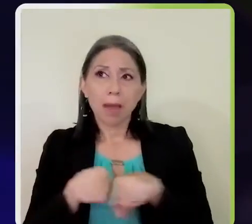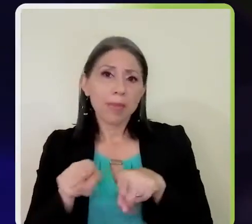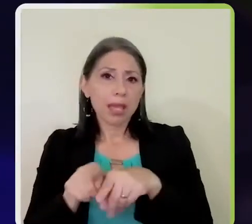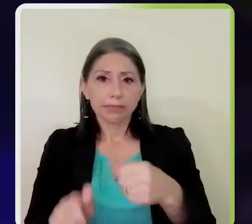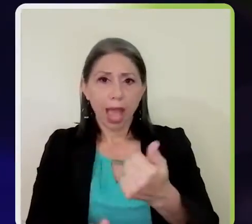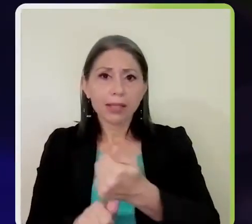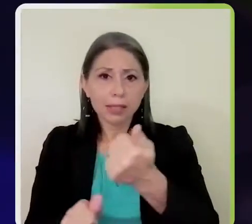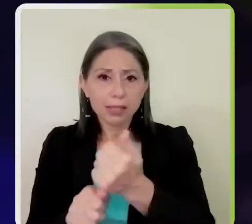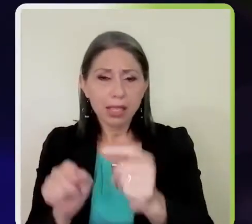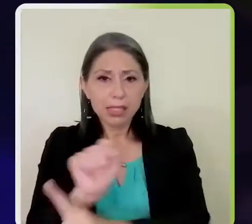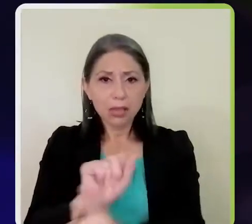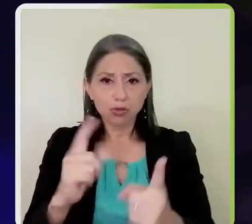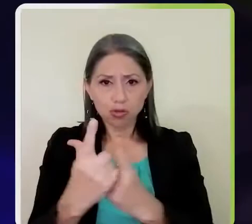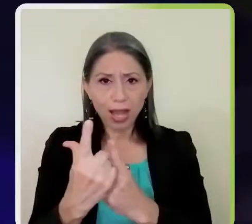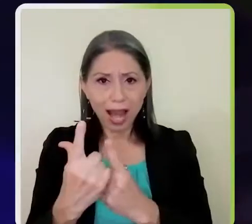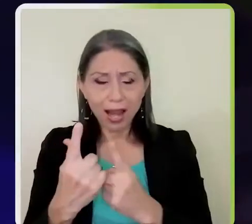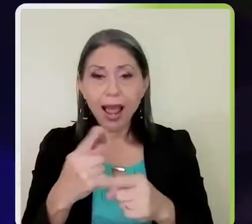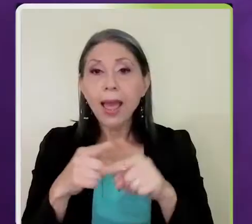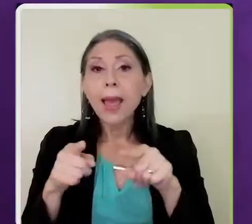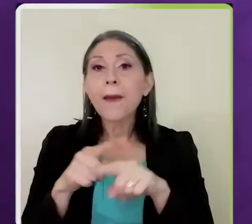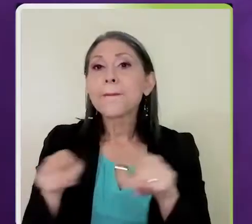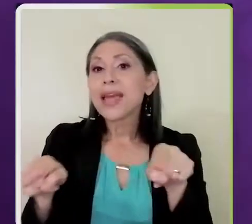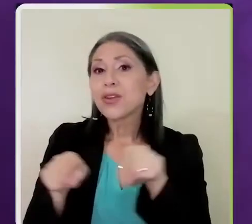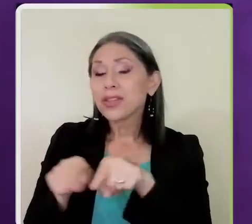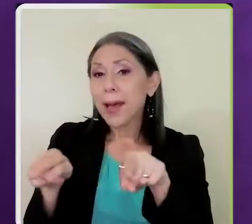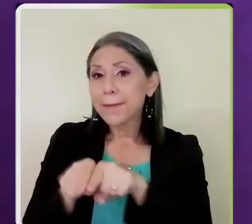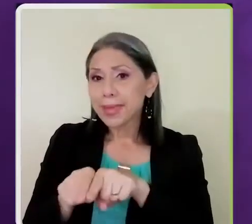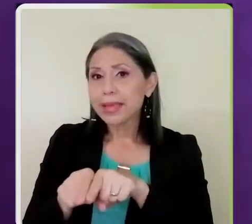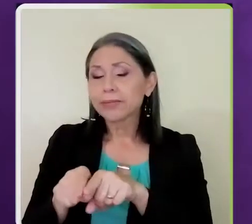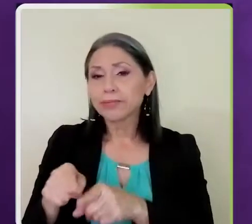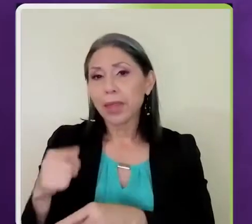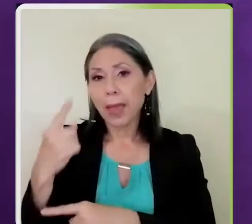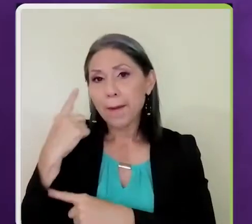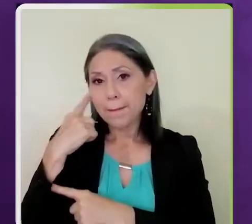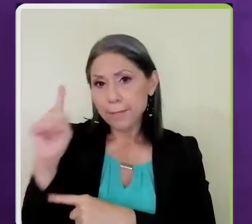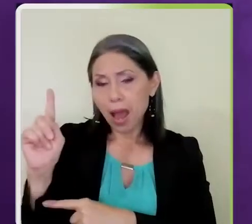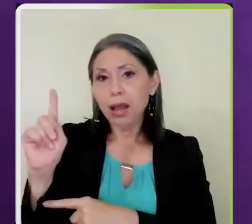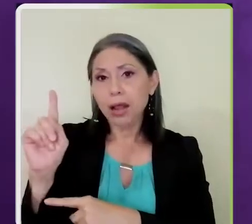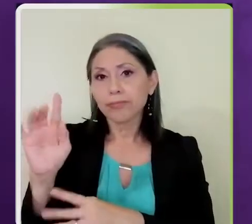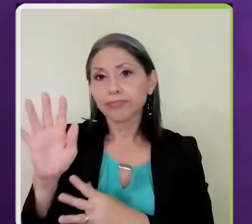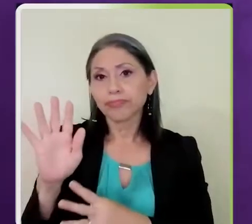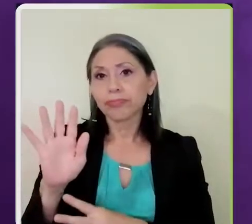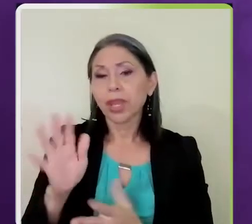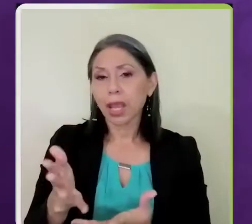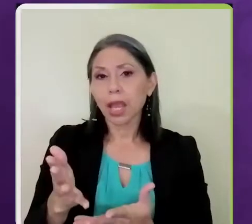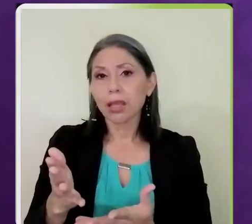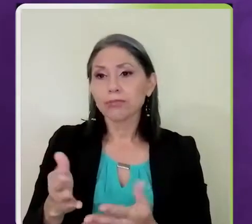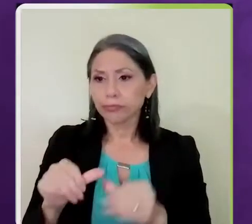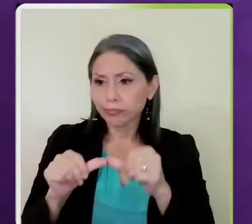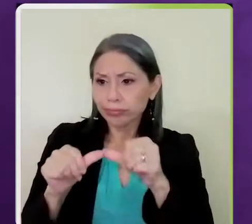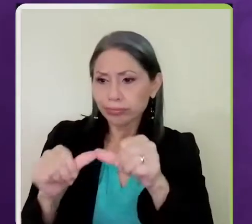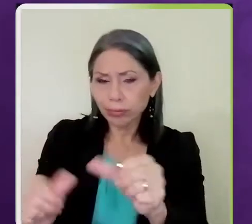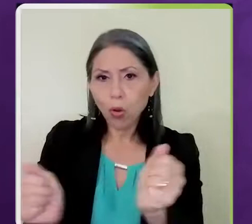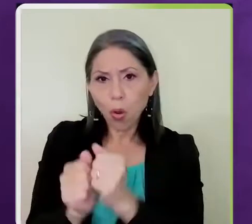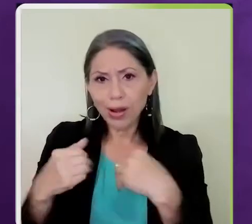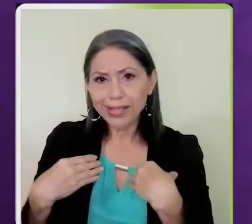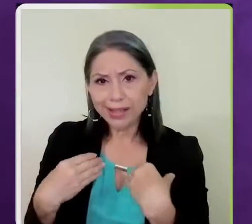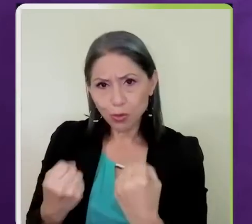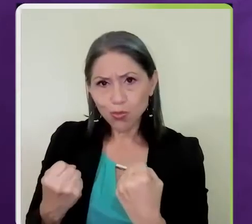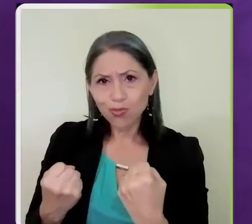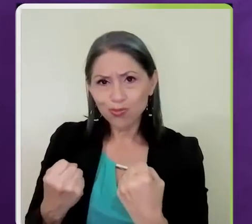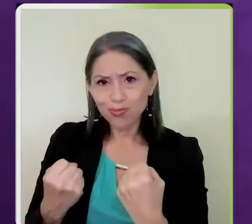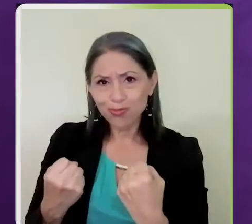social, pero también medidas para en las situaciones de salud, que es la que caracteriza